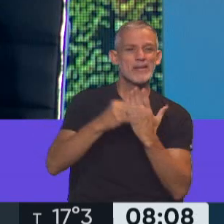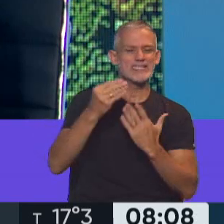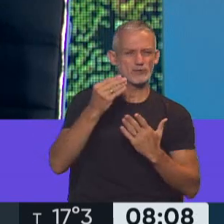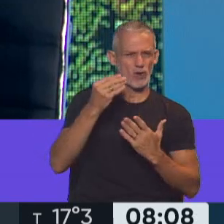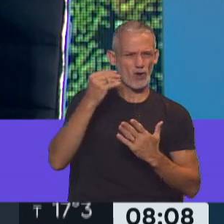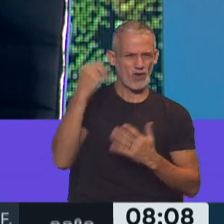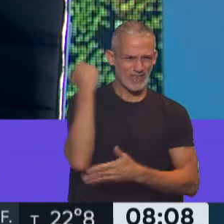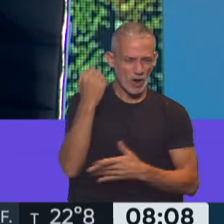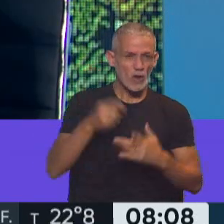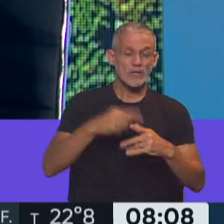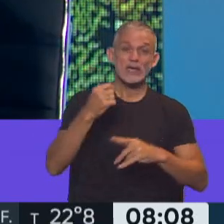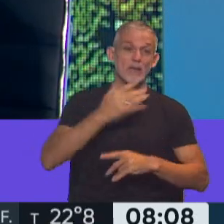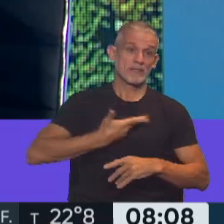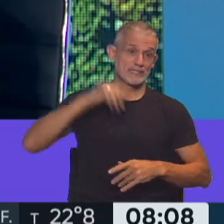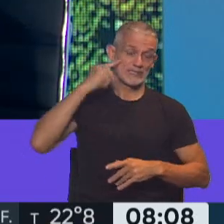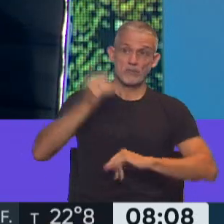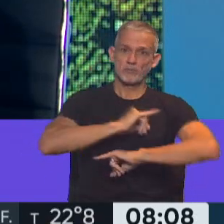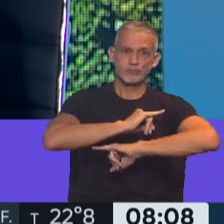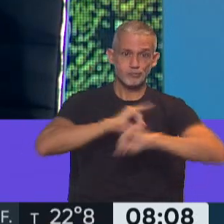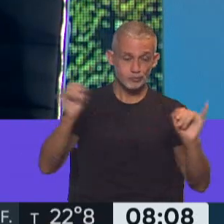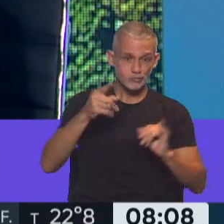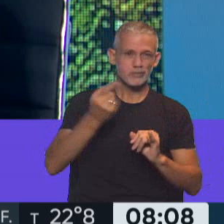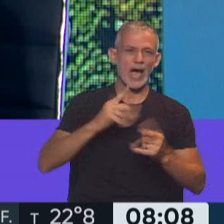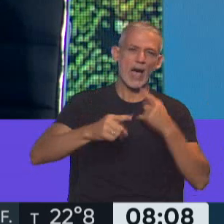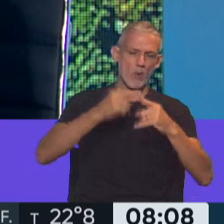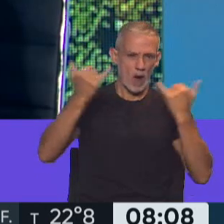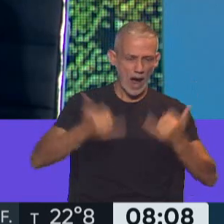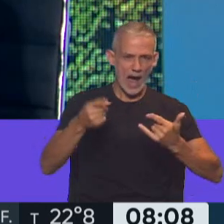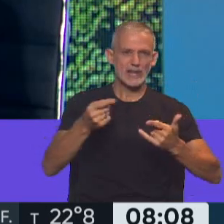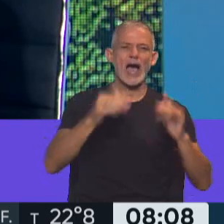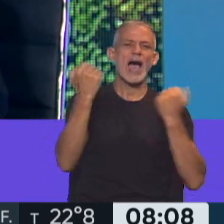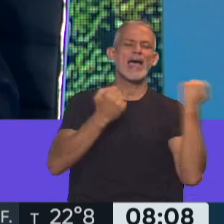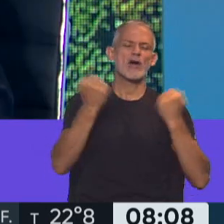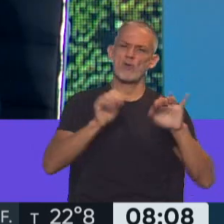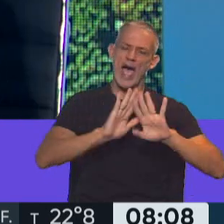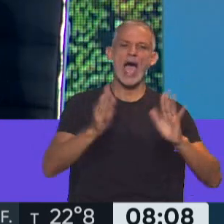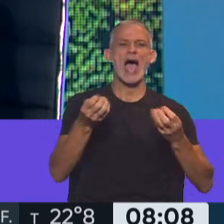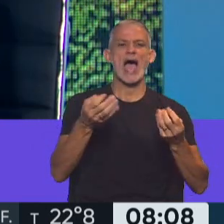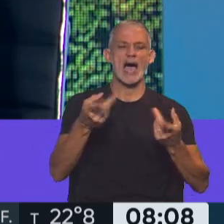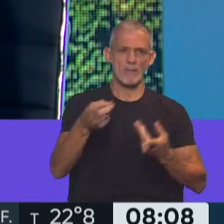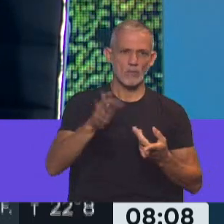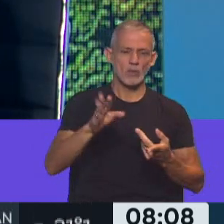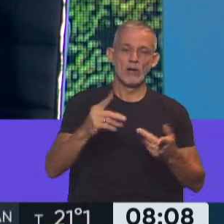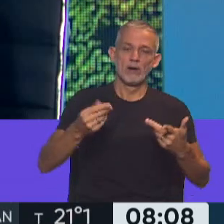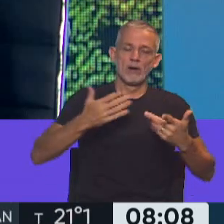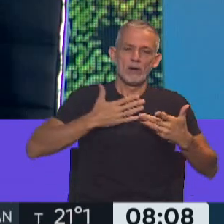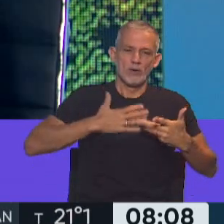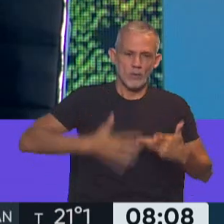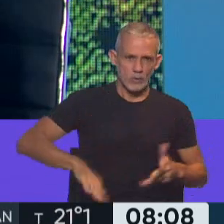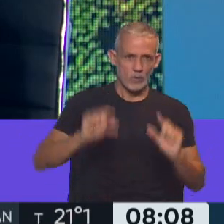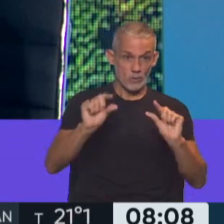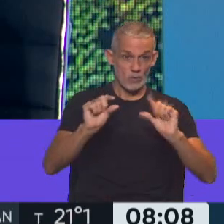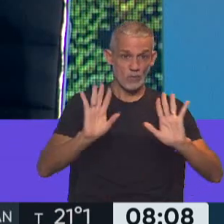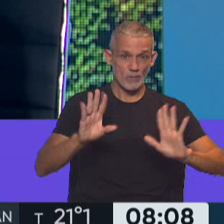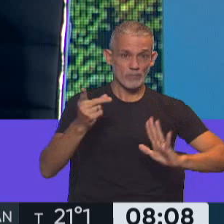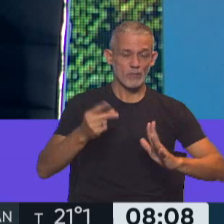Nación anunció este principio de acuerdo, la economía pasó por otro lado, ¿no? Vino aires que